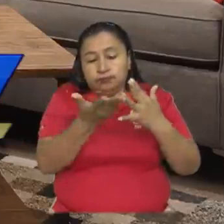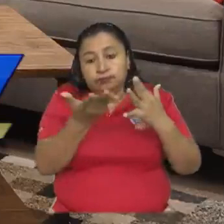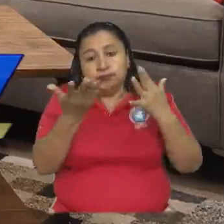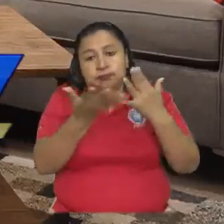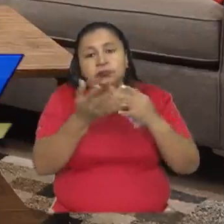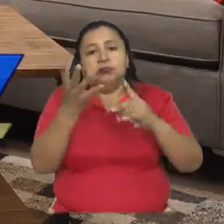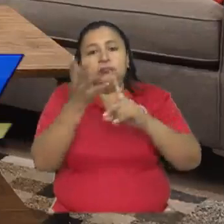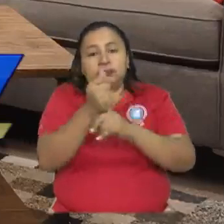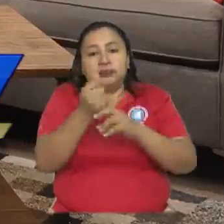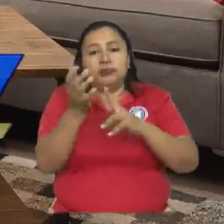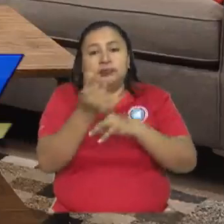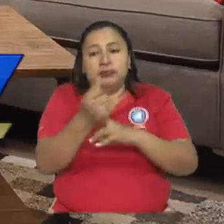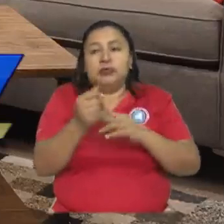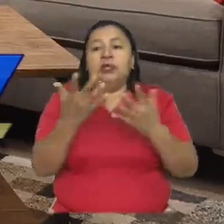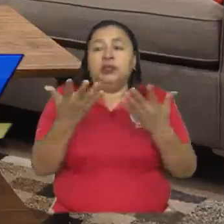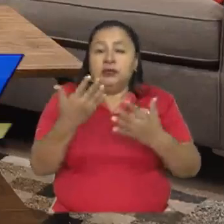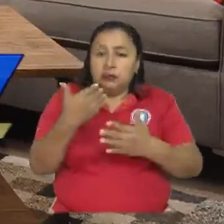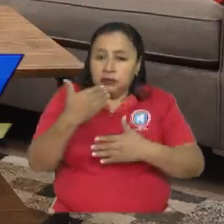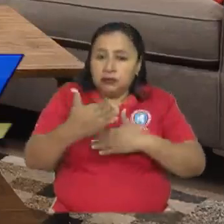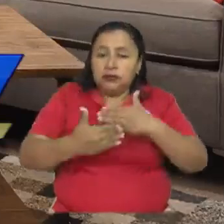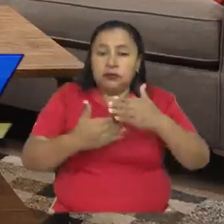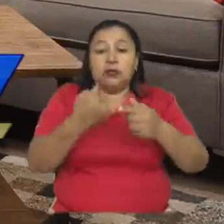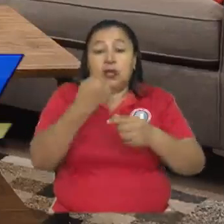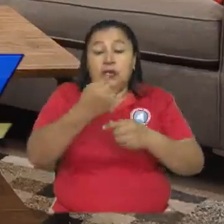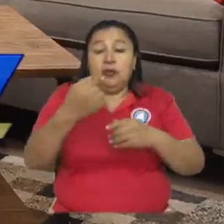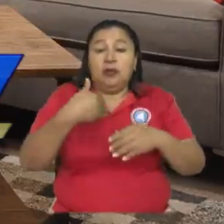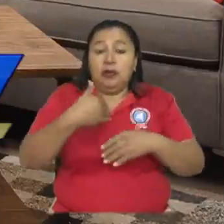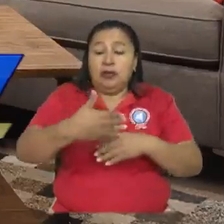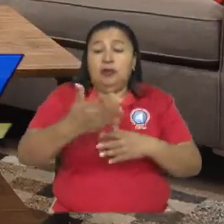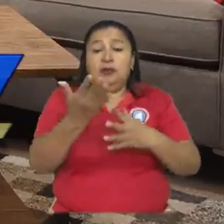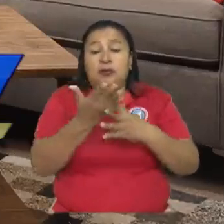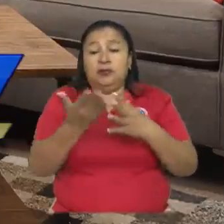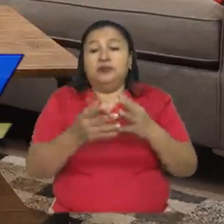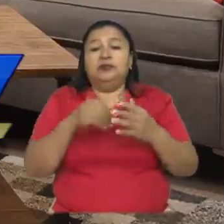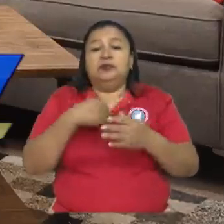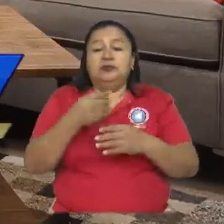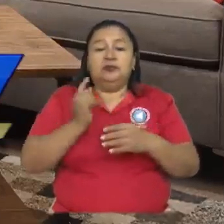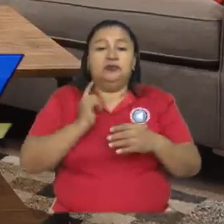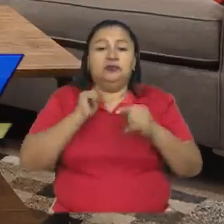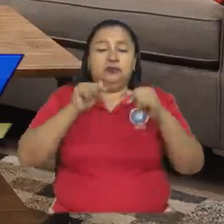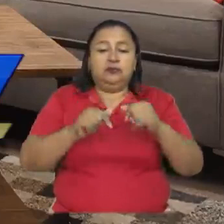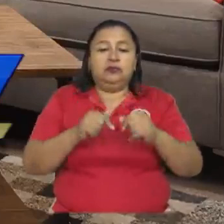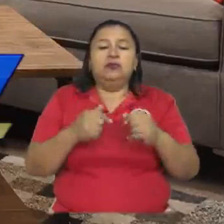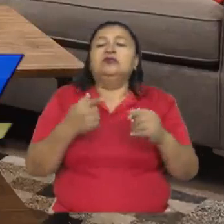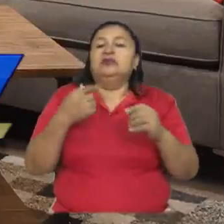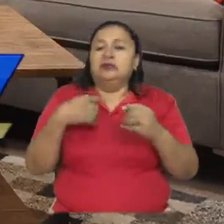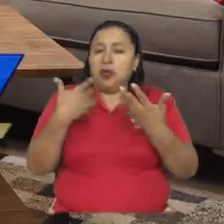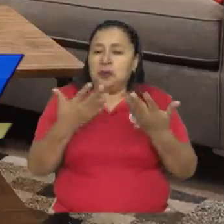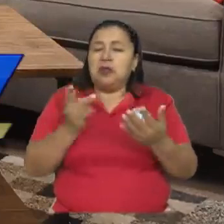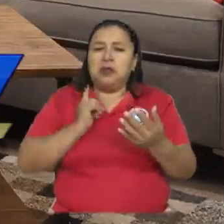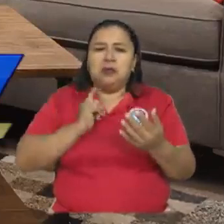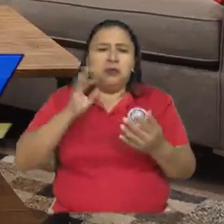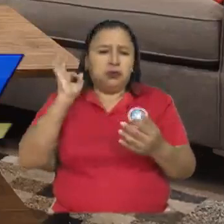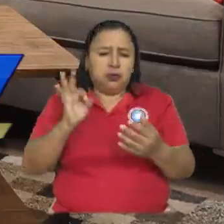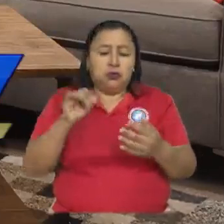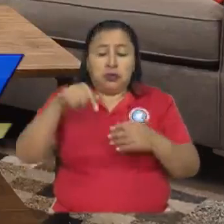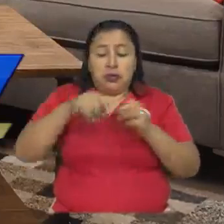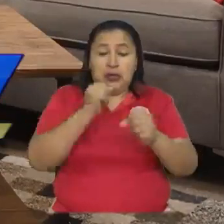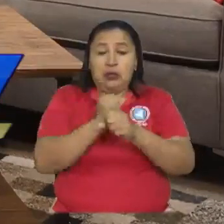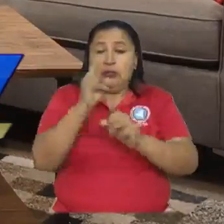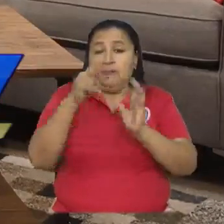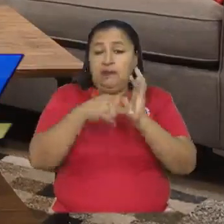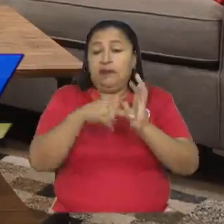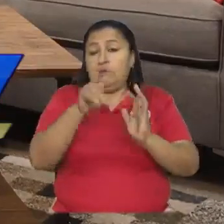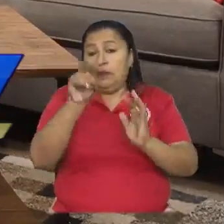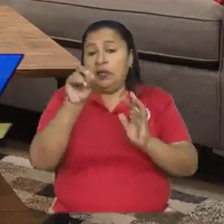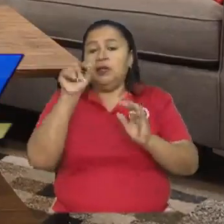uno, obviamente en su fase, en cada momento, cada etapa, cada uno de ellos. Y también estamos seguros que en este 2020 nuestra